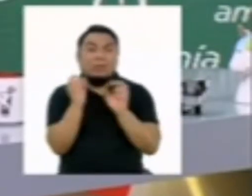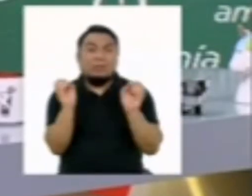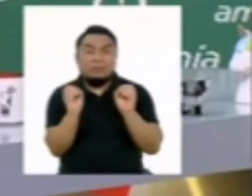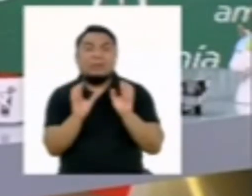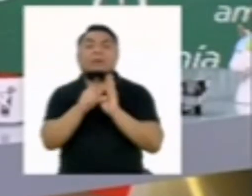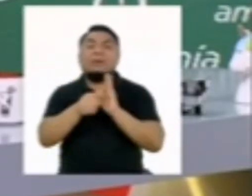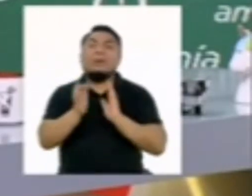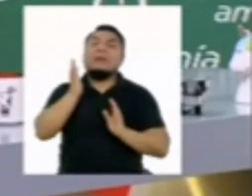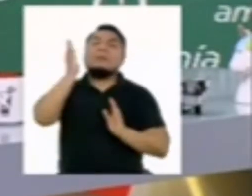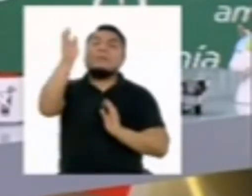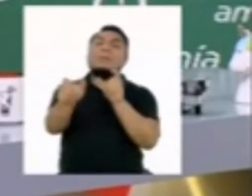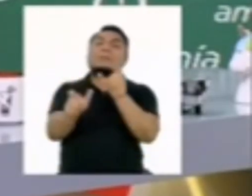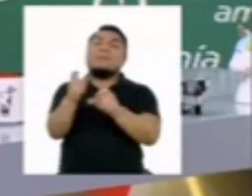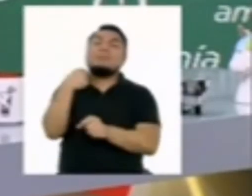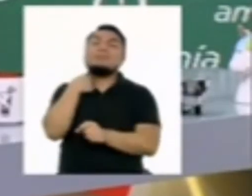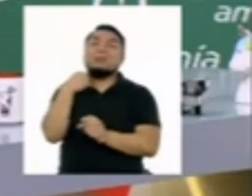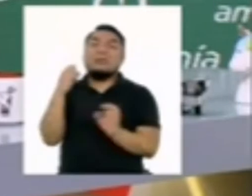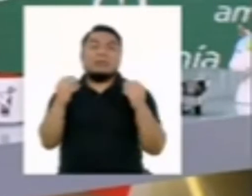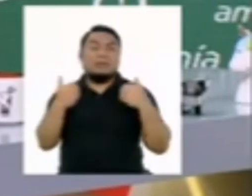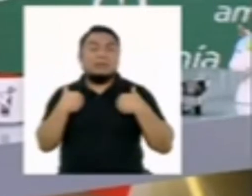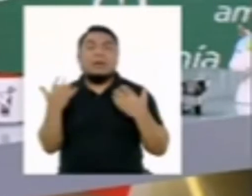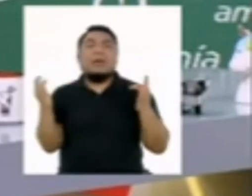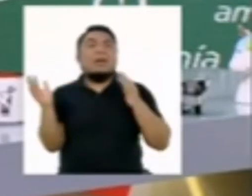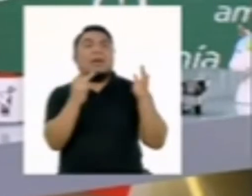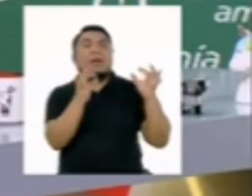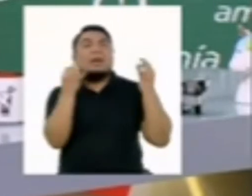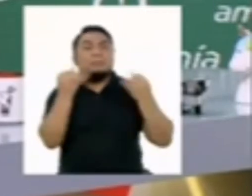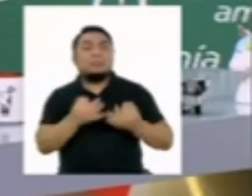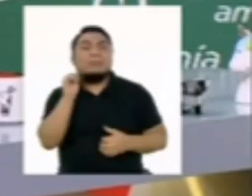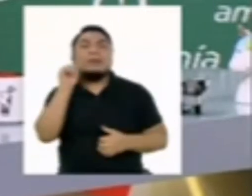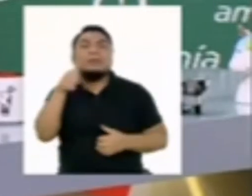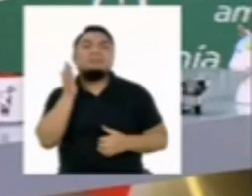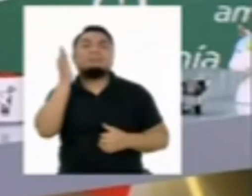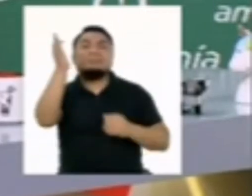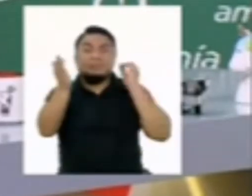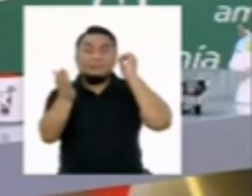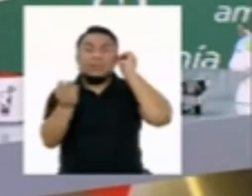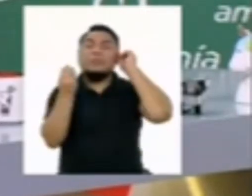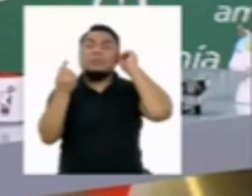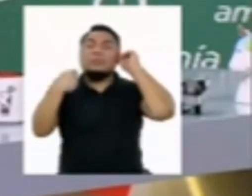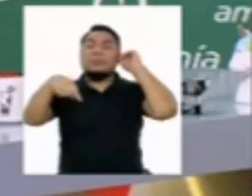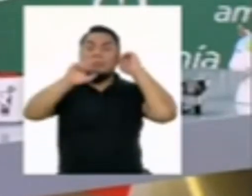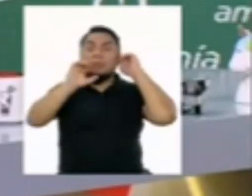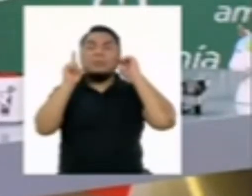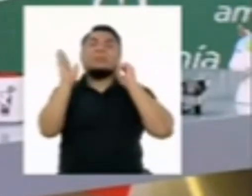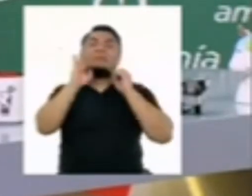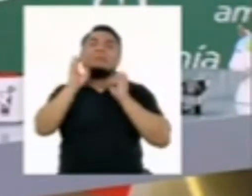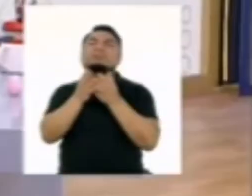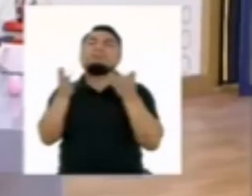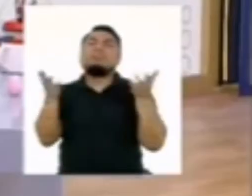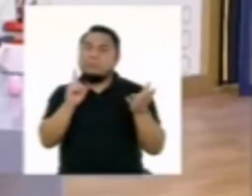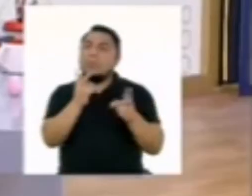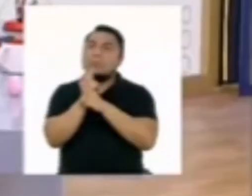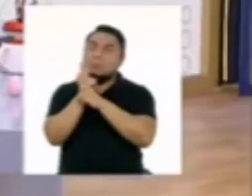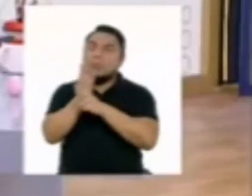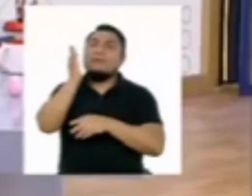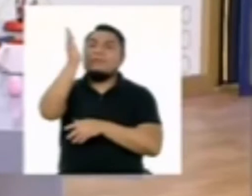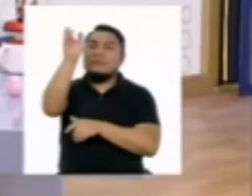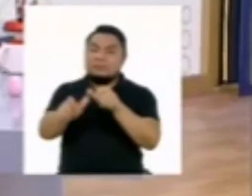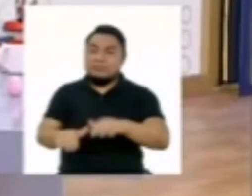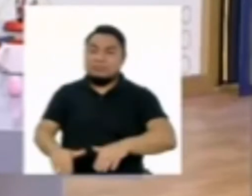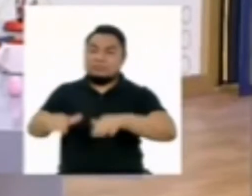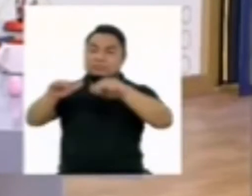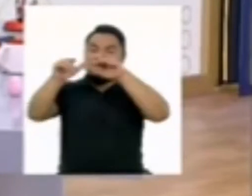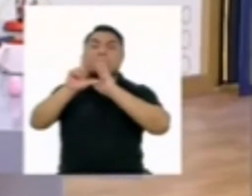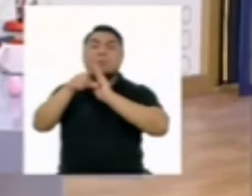podemos afectar a otras personas que no tendrán aire de calidad mañana, porque lo contaminamos demasiado. O no tendrán